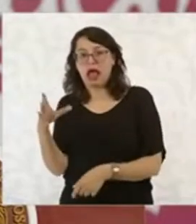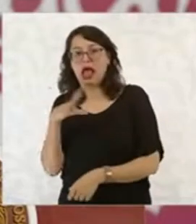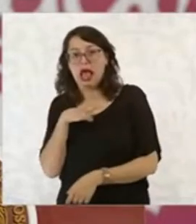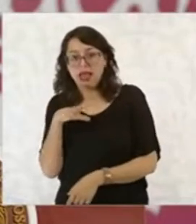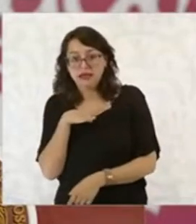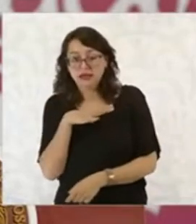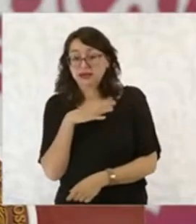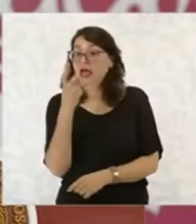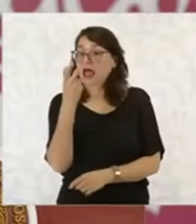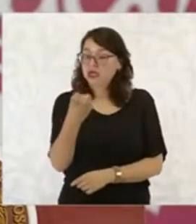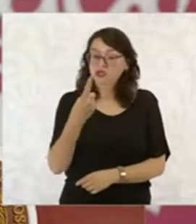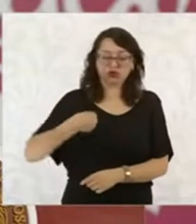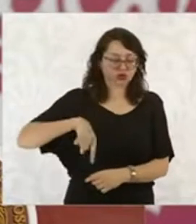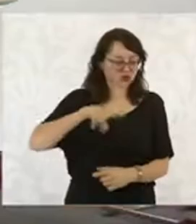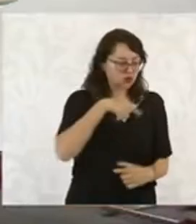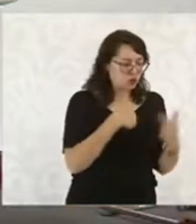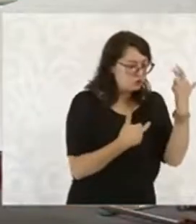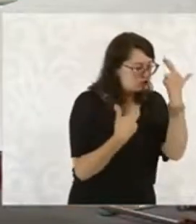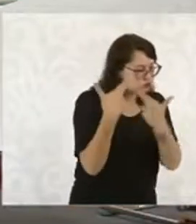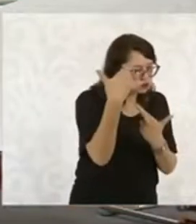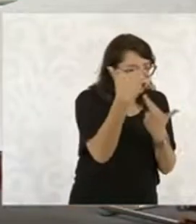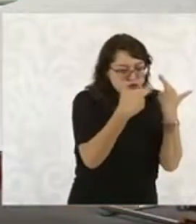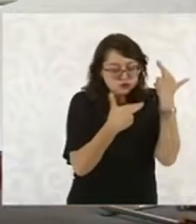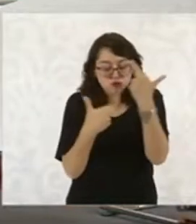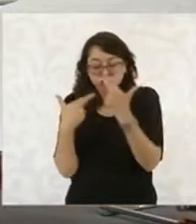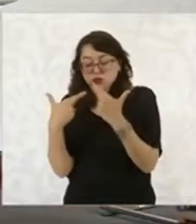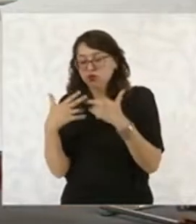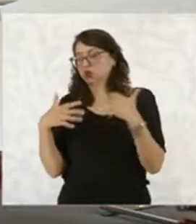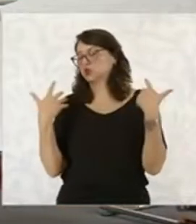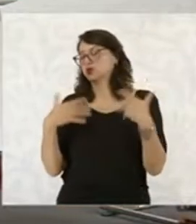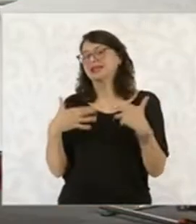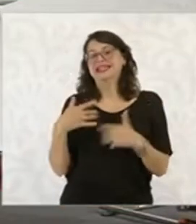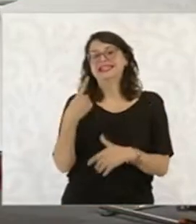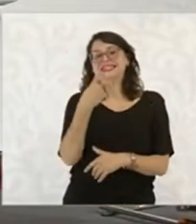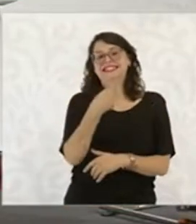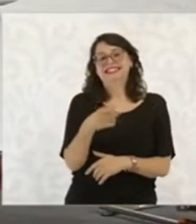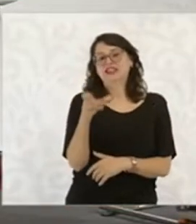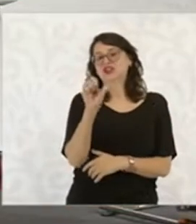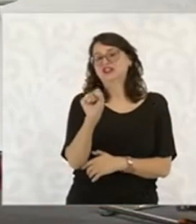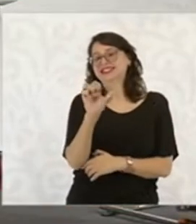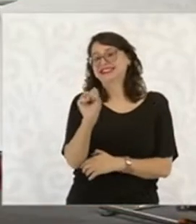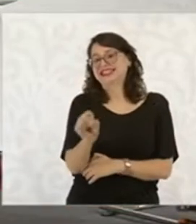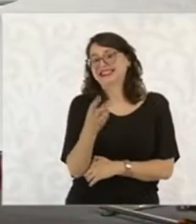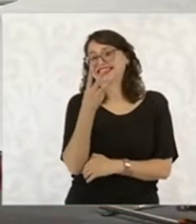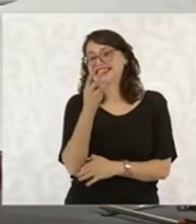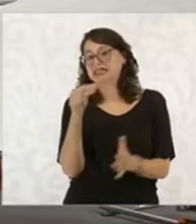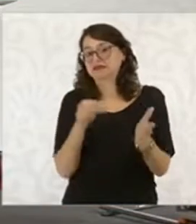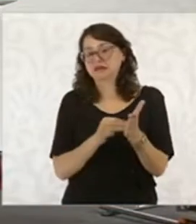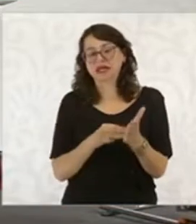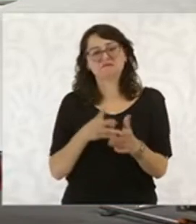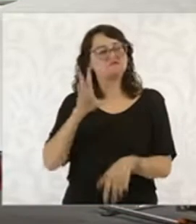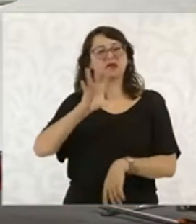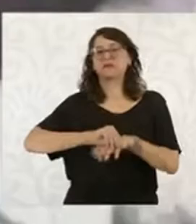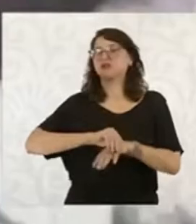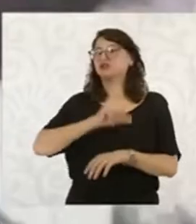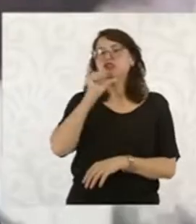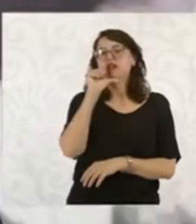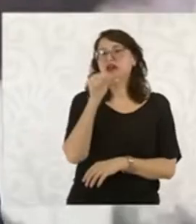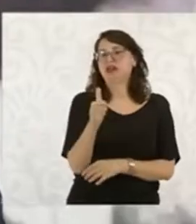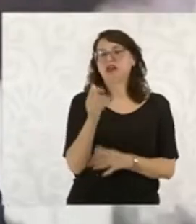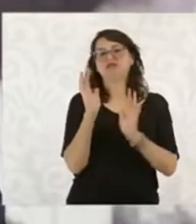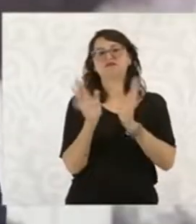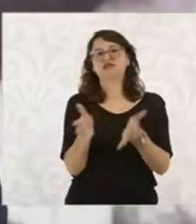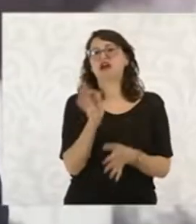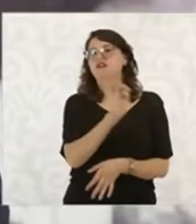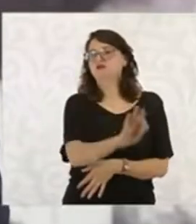esa revisión, advertimos que hoy en día existen más de 163,000 títulos que no tienen vigencia. Los usuarios no